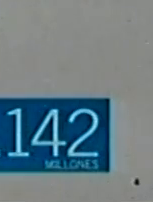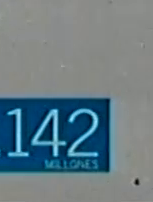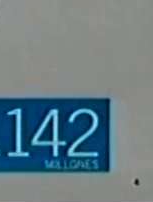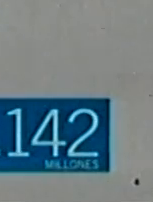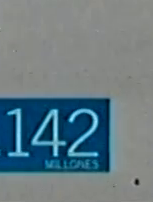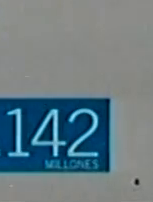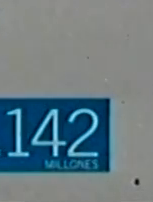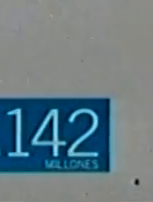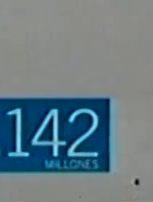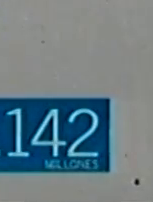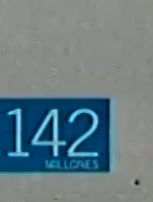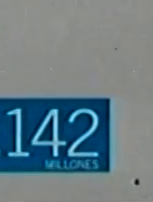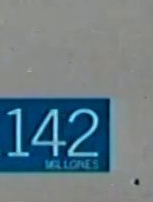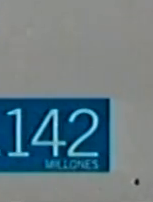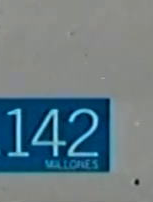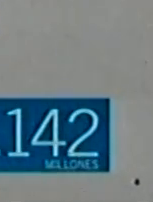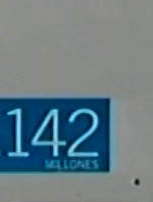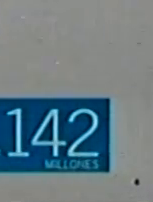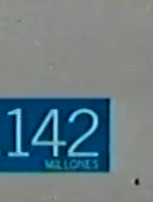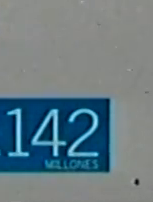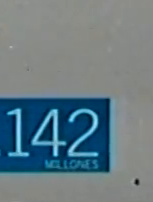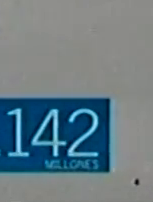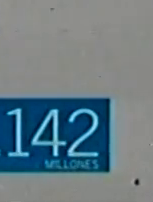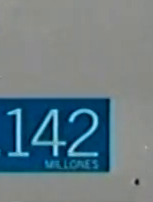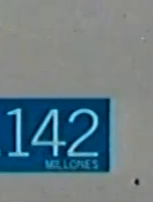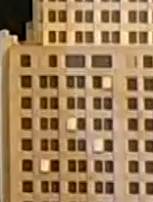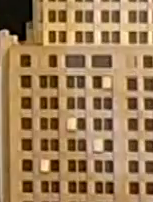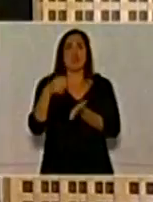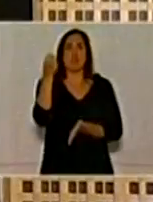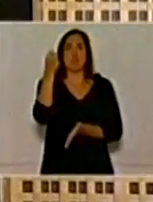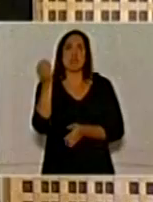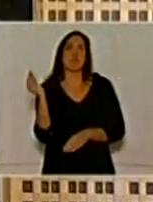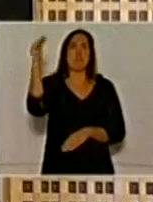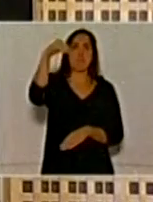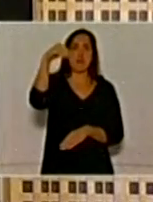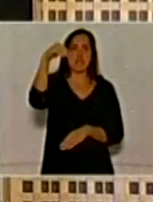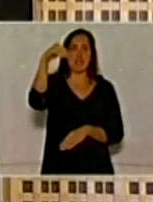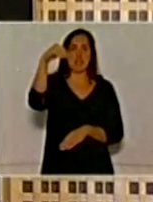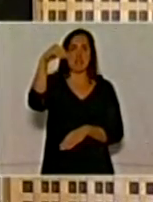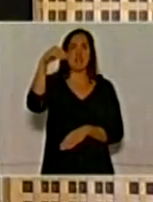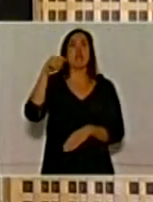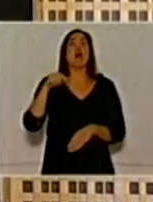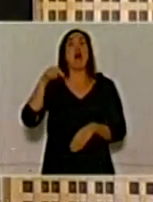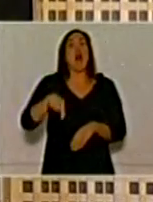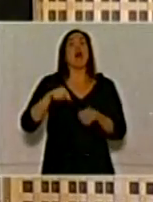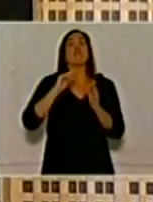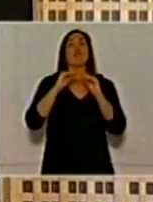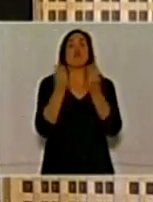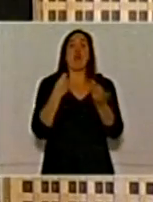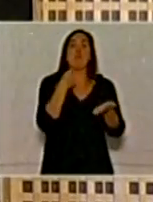rubro, de 8.142 millones de pesos más. Estamos actualmente pagando 10